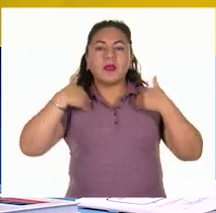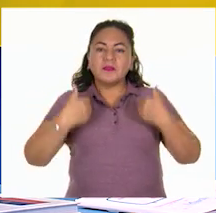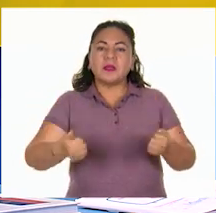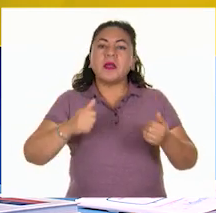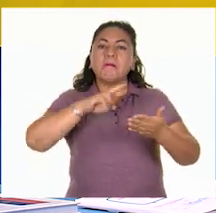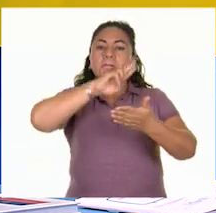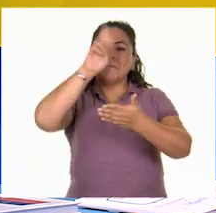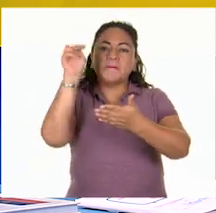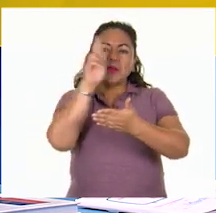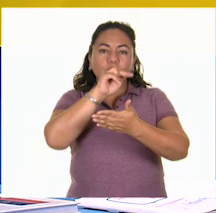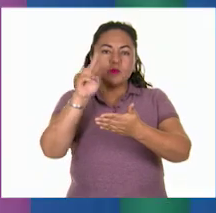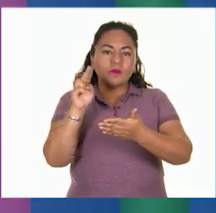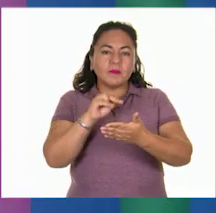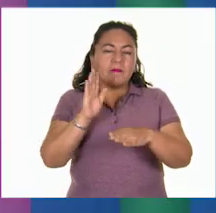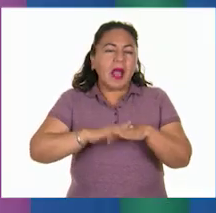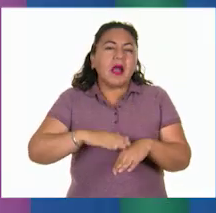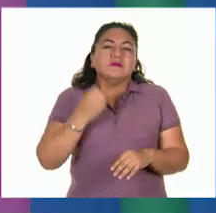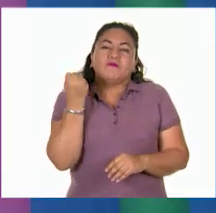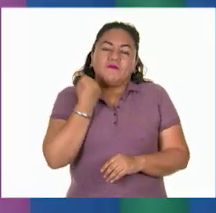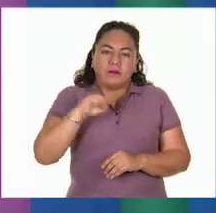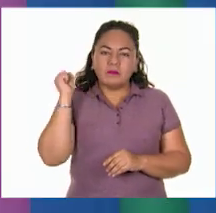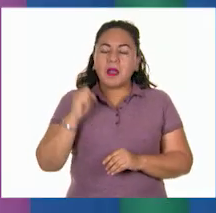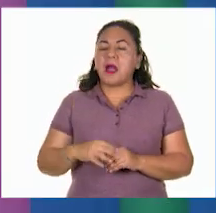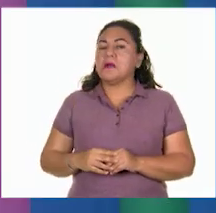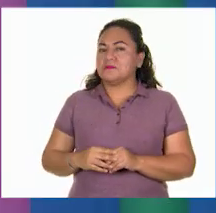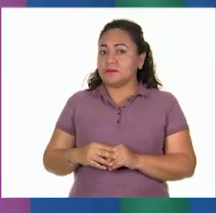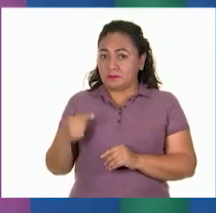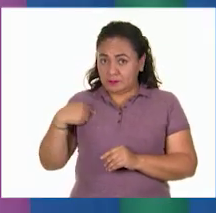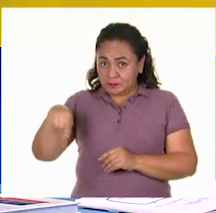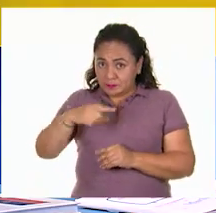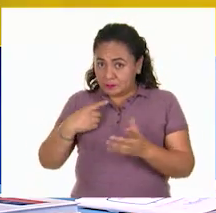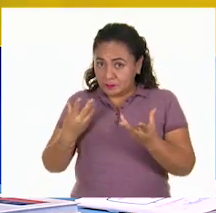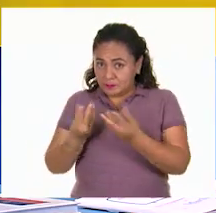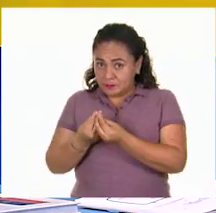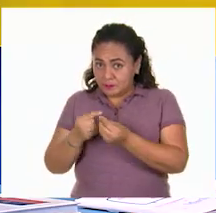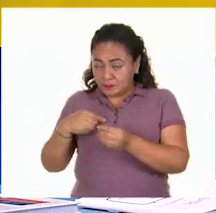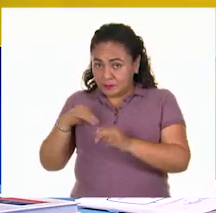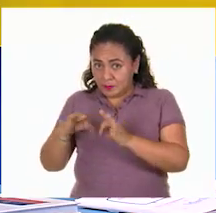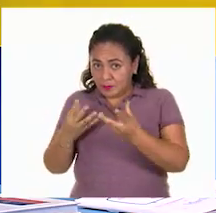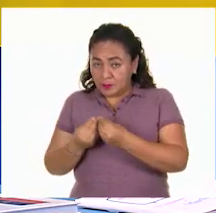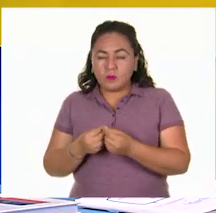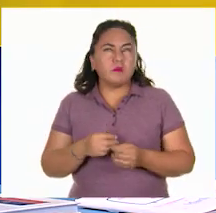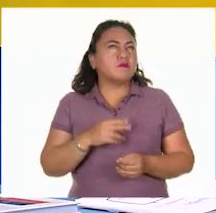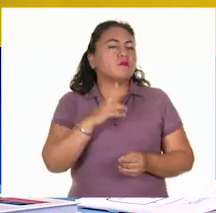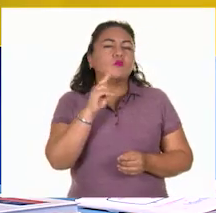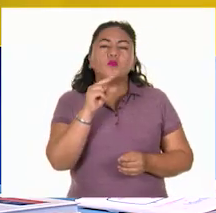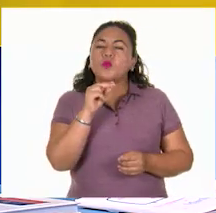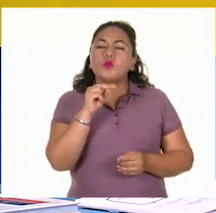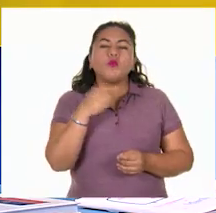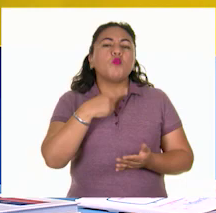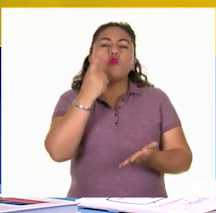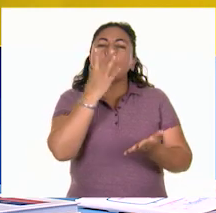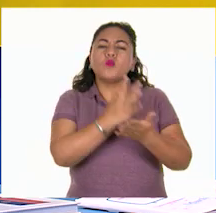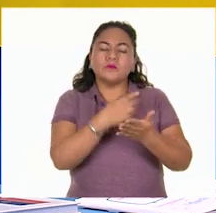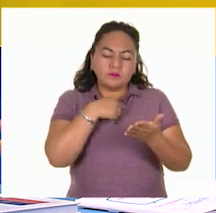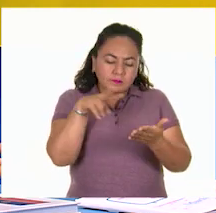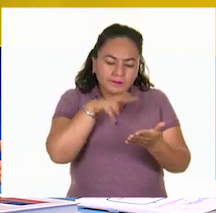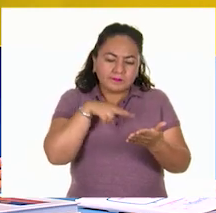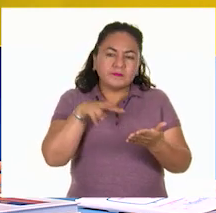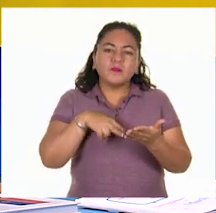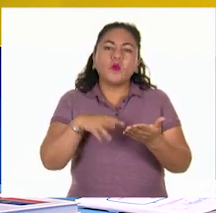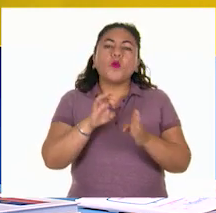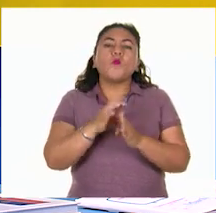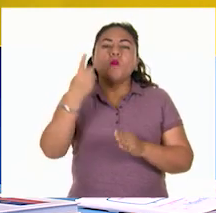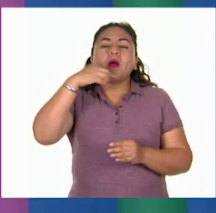pinturas famosas. Perfecto. ¿Y trabajaremos con ellos? En realidad no, solo los compartiremos por el placer